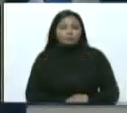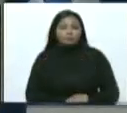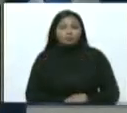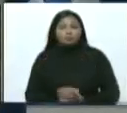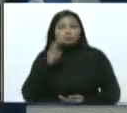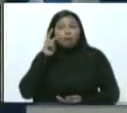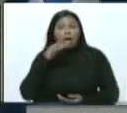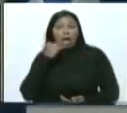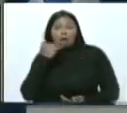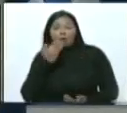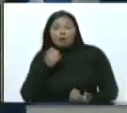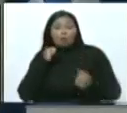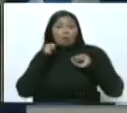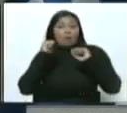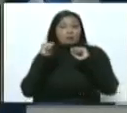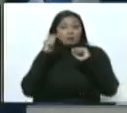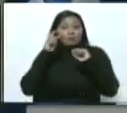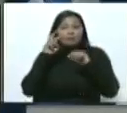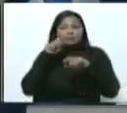lograse